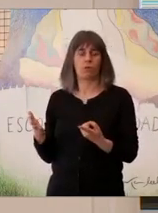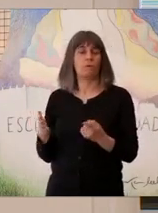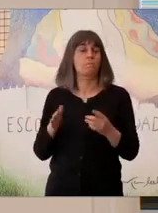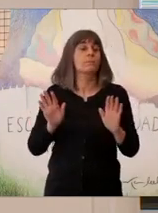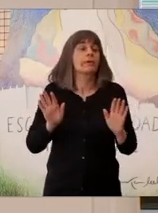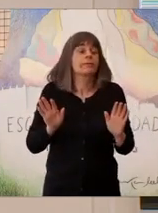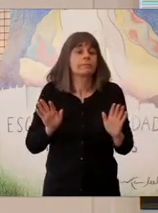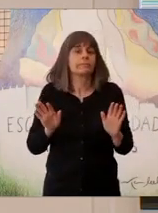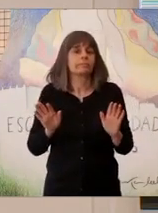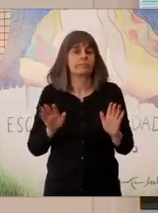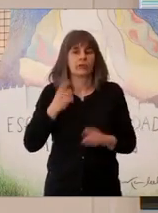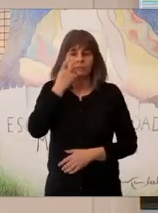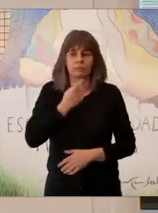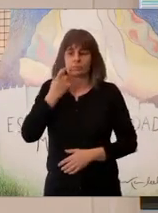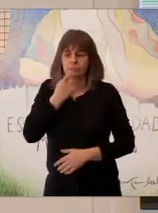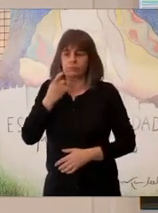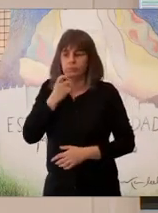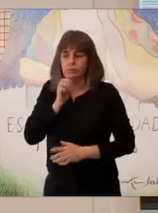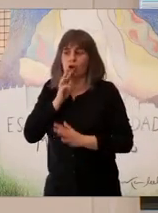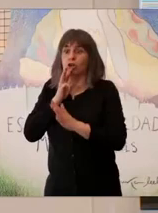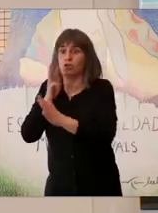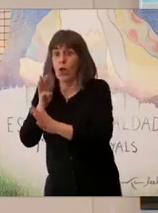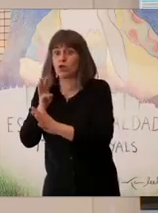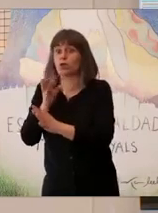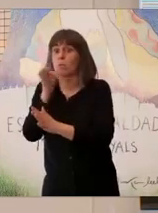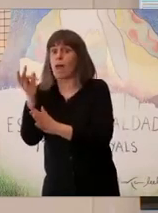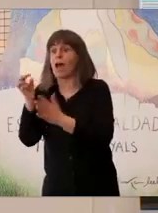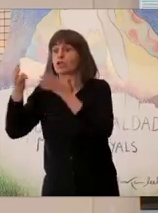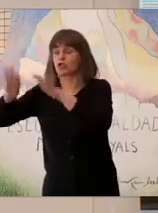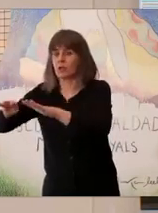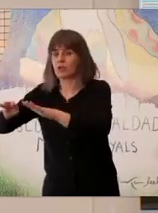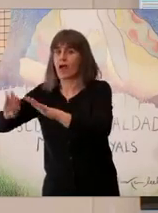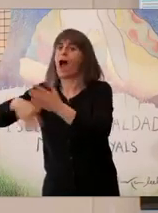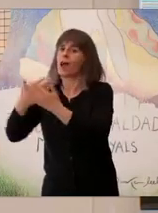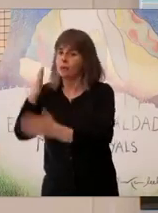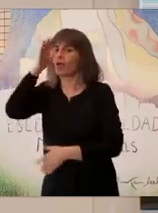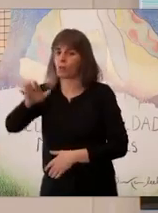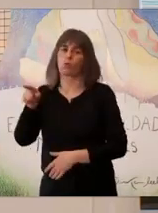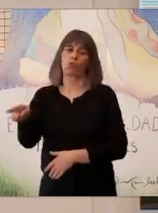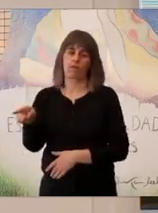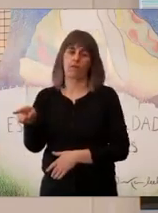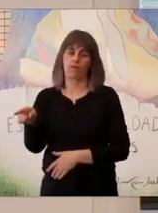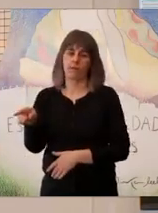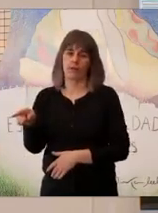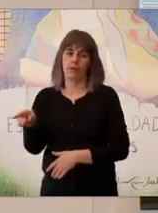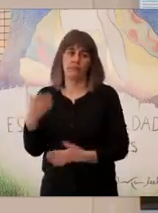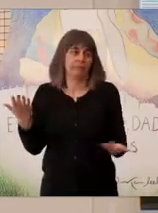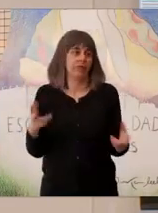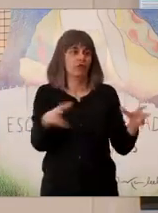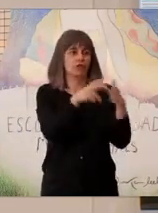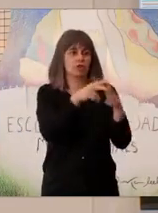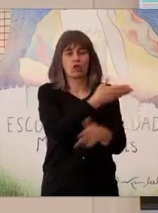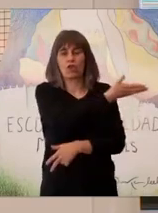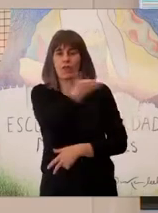que tardan 8 años y 8 meses en denunciarse esa violencia. Luego, la sociedad, las personas